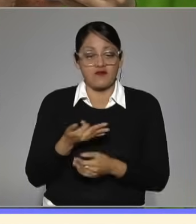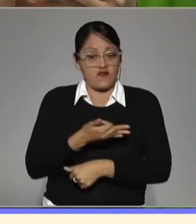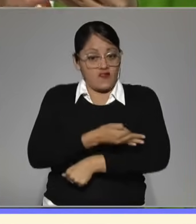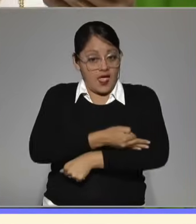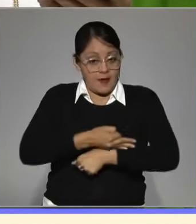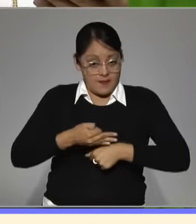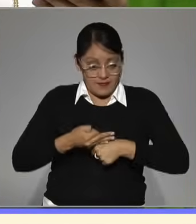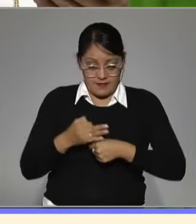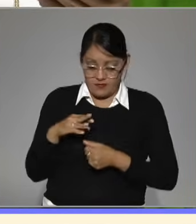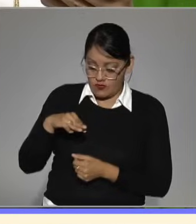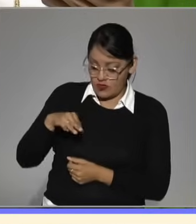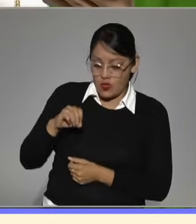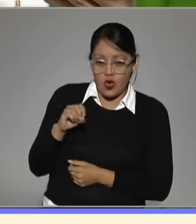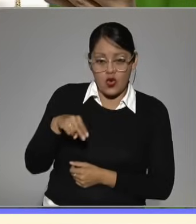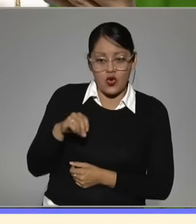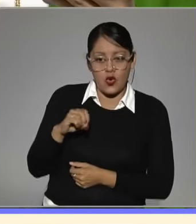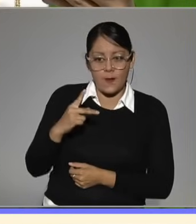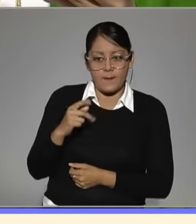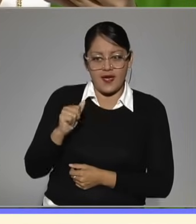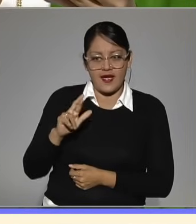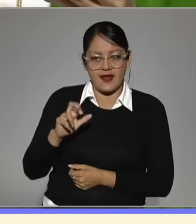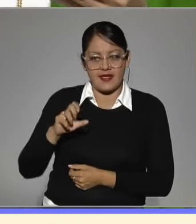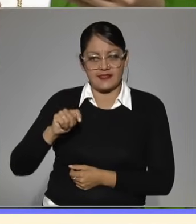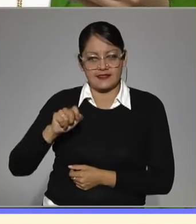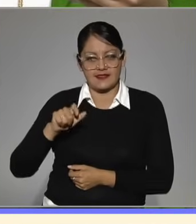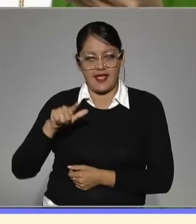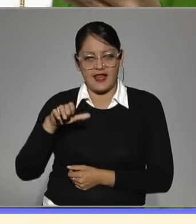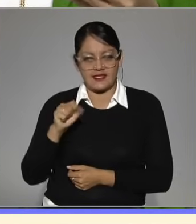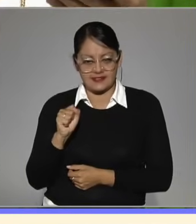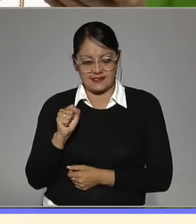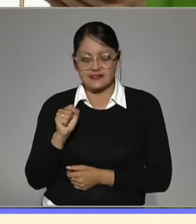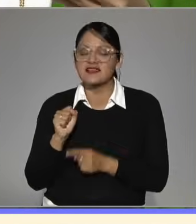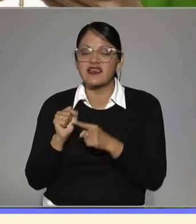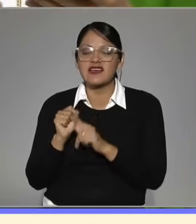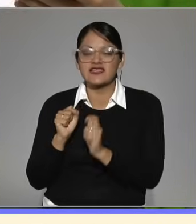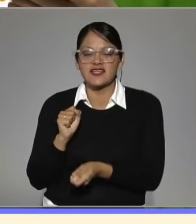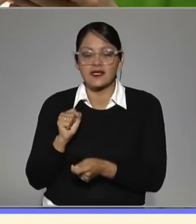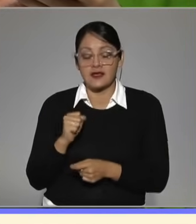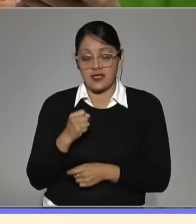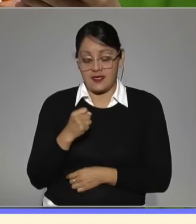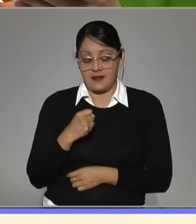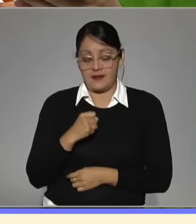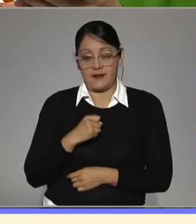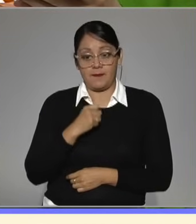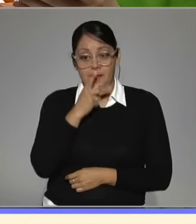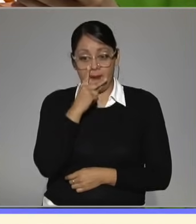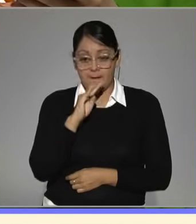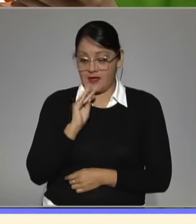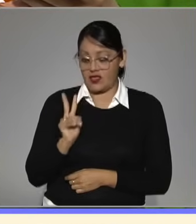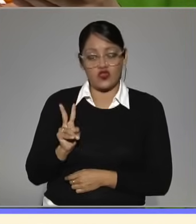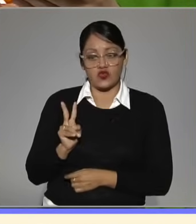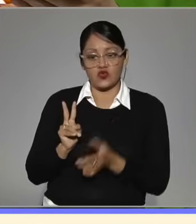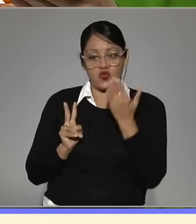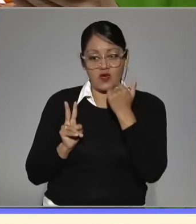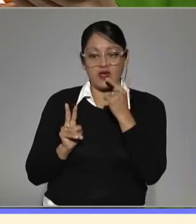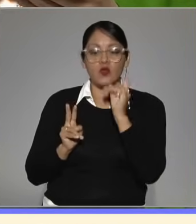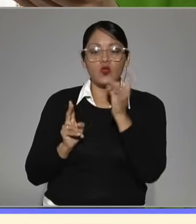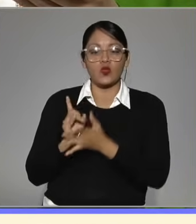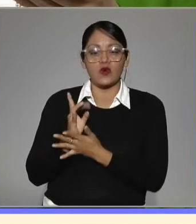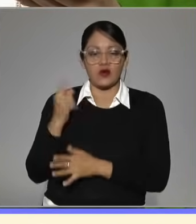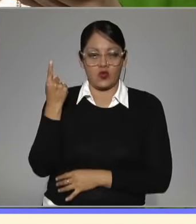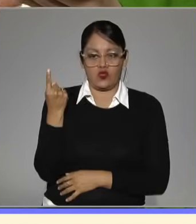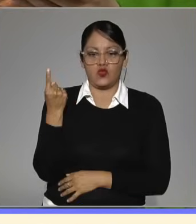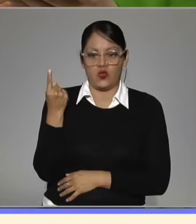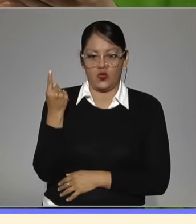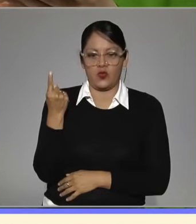familias monoparentales para dar una educación completa a sus hijos? Buena pregunta.